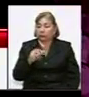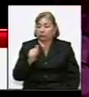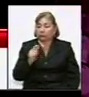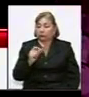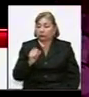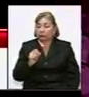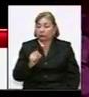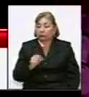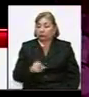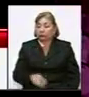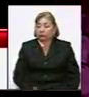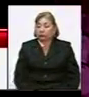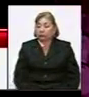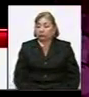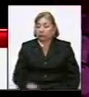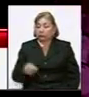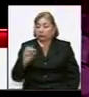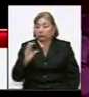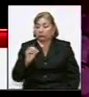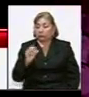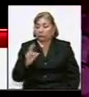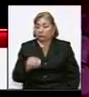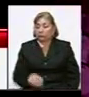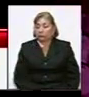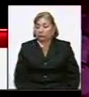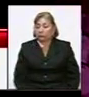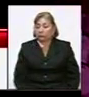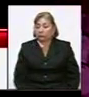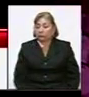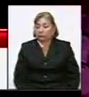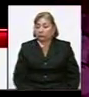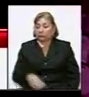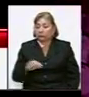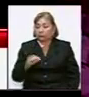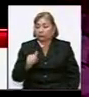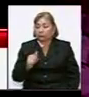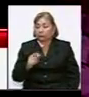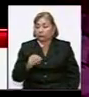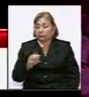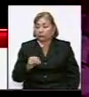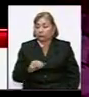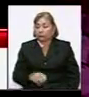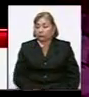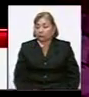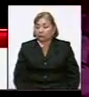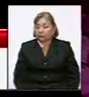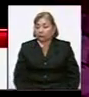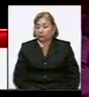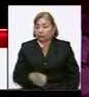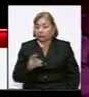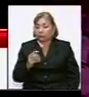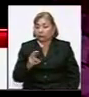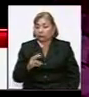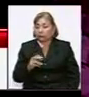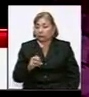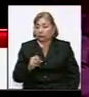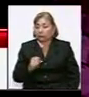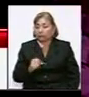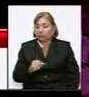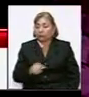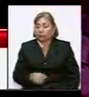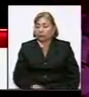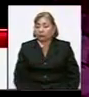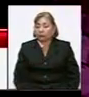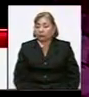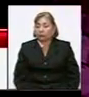con recital hace mejor y favor que exista paloma noceda favor no exista la vida honesta